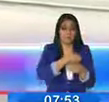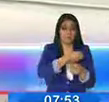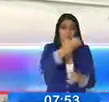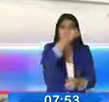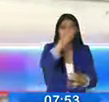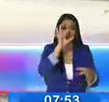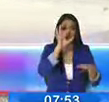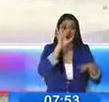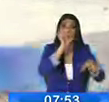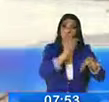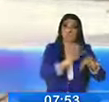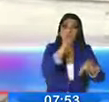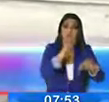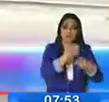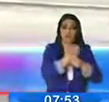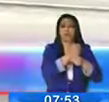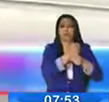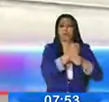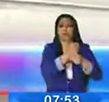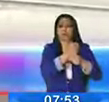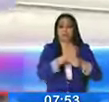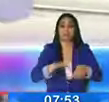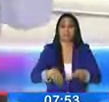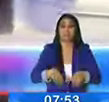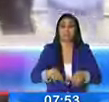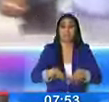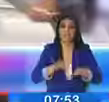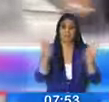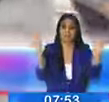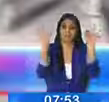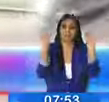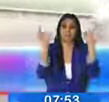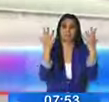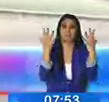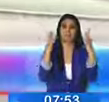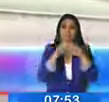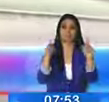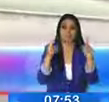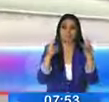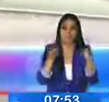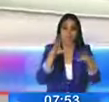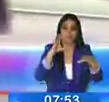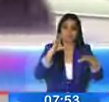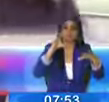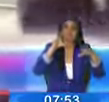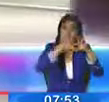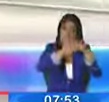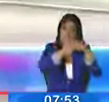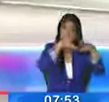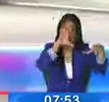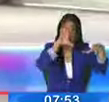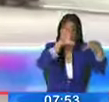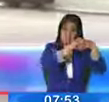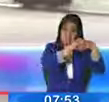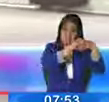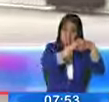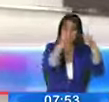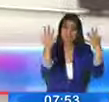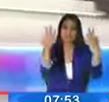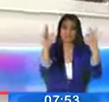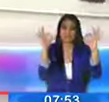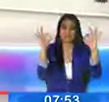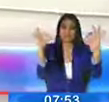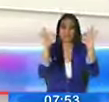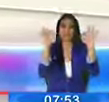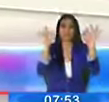miles plot es por las piernitas y las manos pero con lo que ha cogido la varilla con las manos y